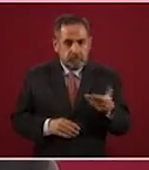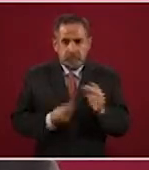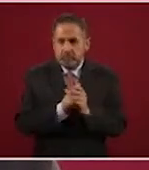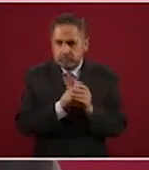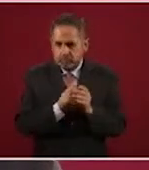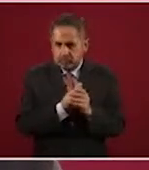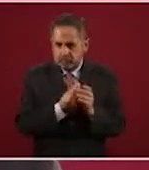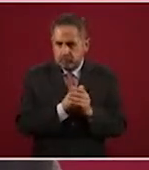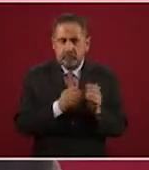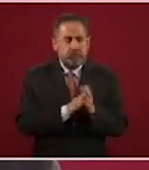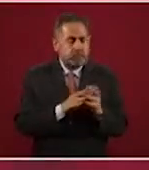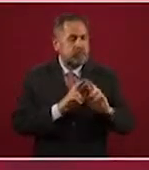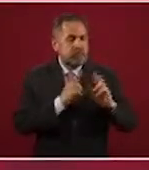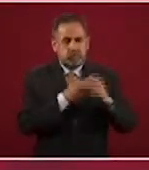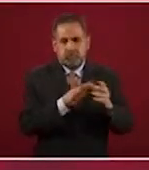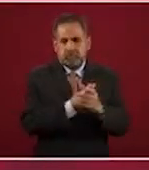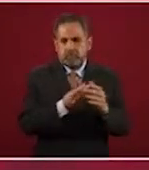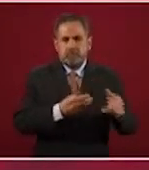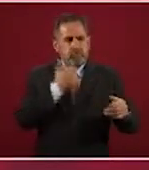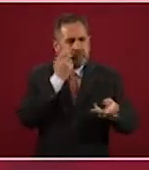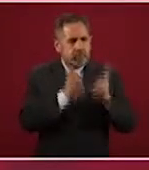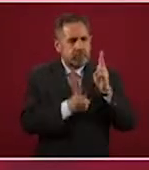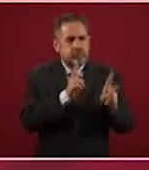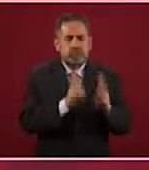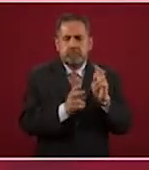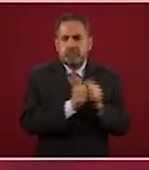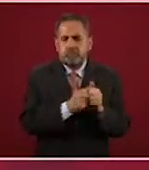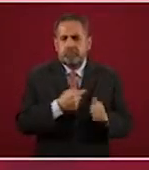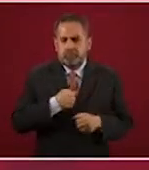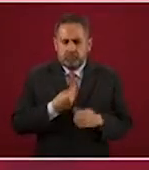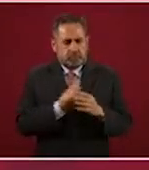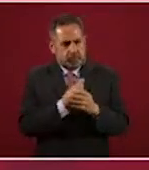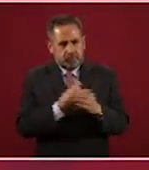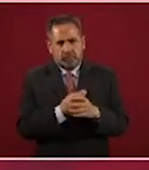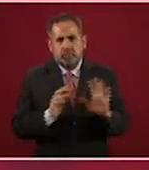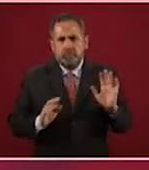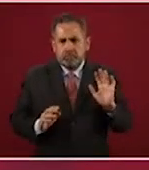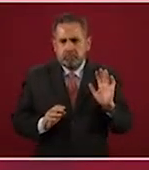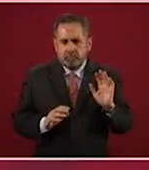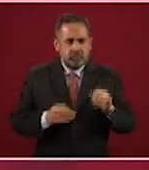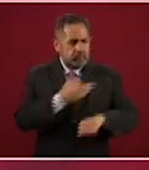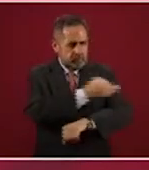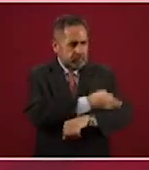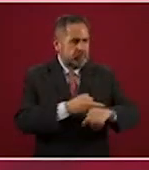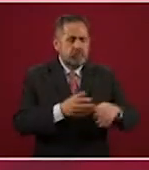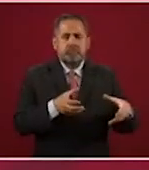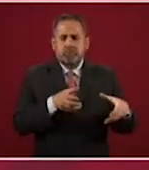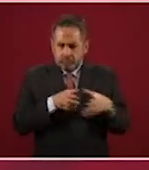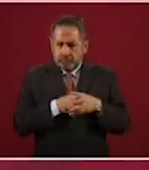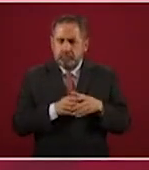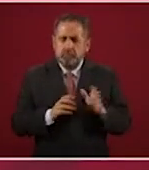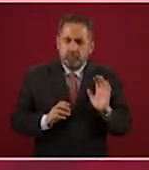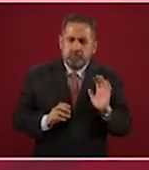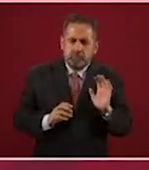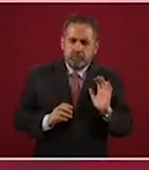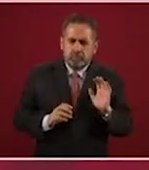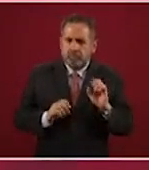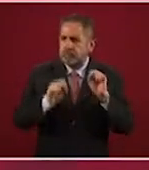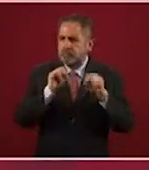privada. Ellos quieren hablar conmigo, todas las familias, o sea,